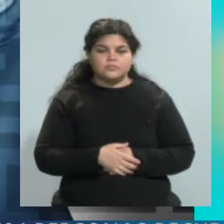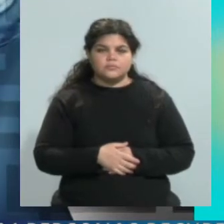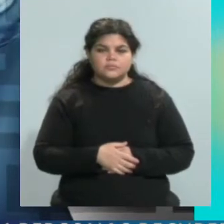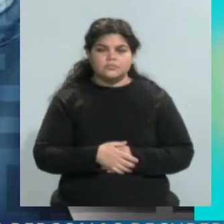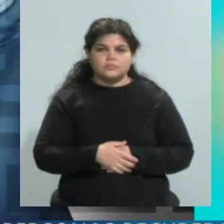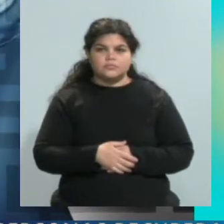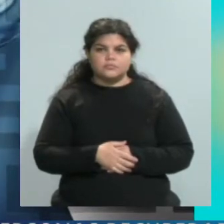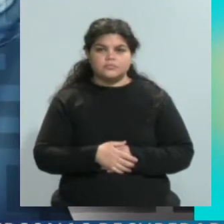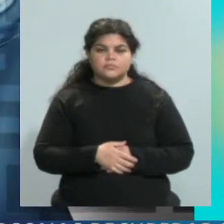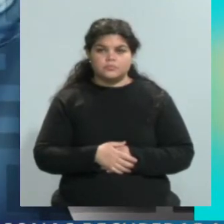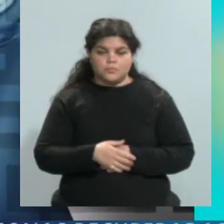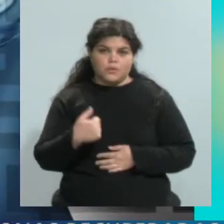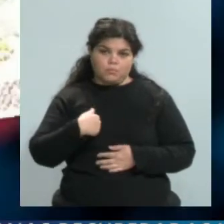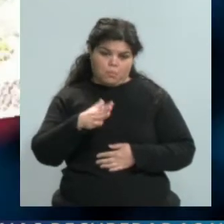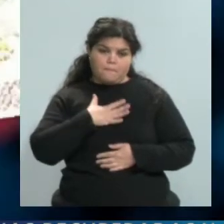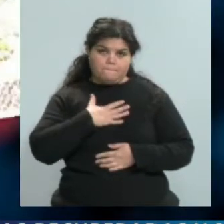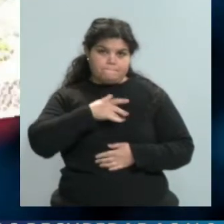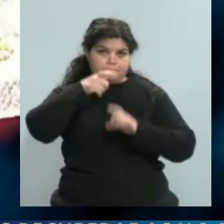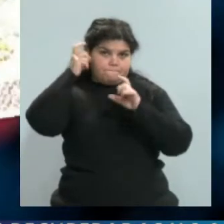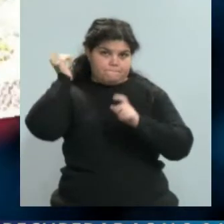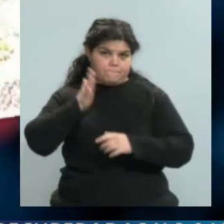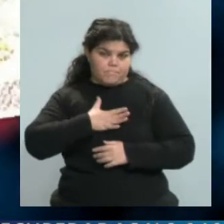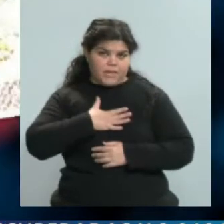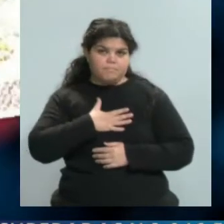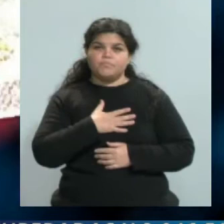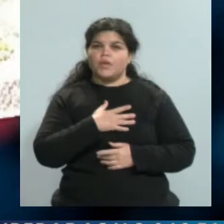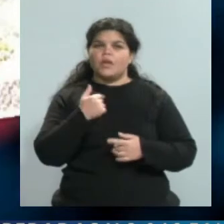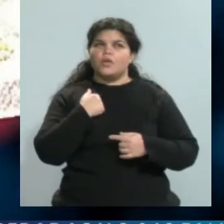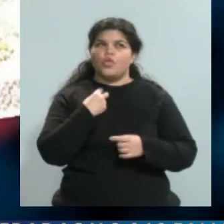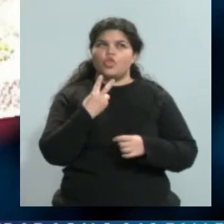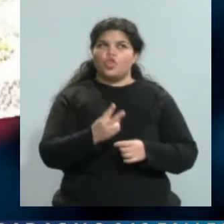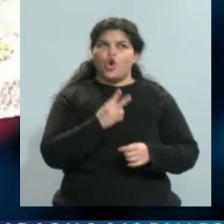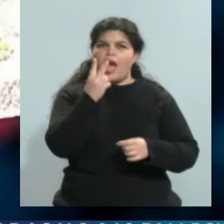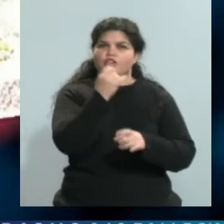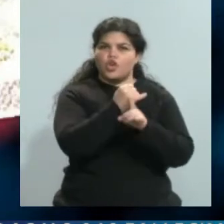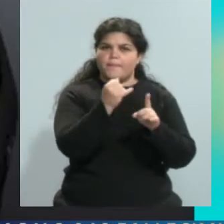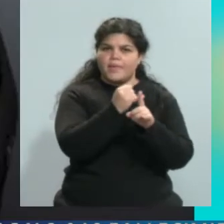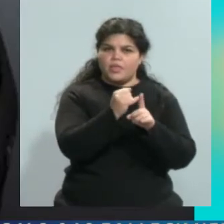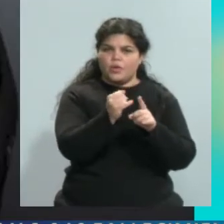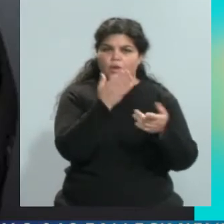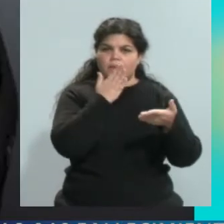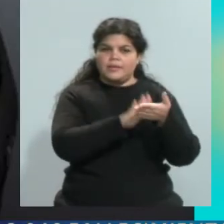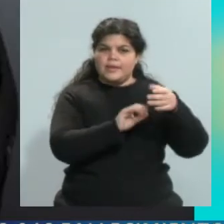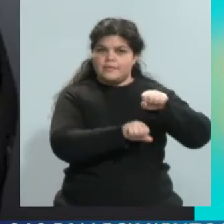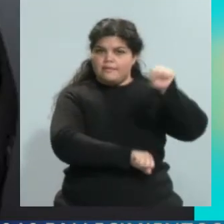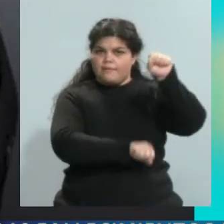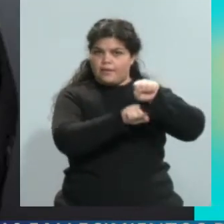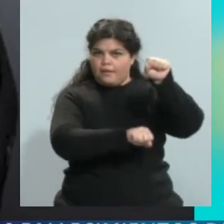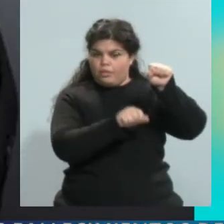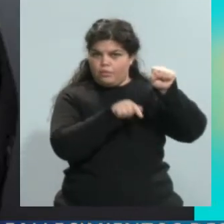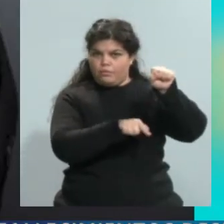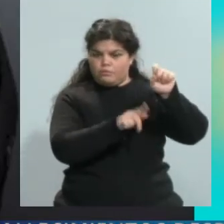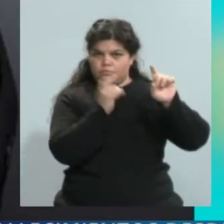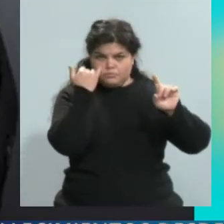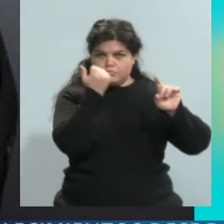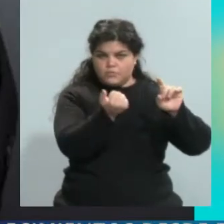normalmente hablo de mi caso personal. Mi carrera fue 2 años y medio con la certificación correspondiente. Hay otras carreras alternativas,